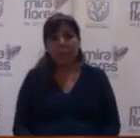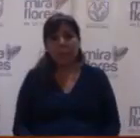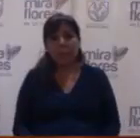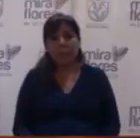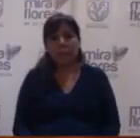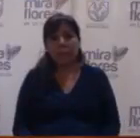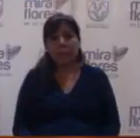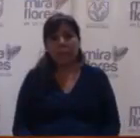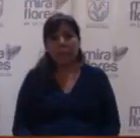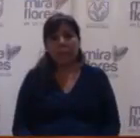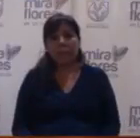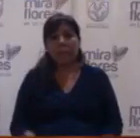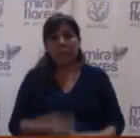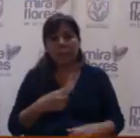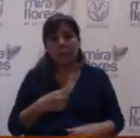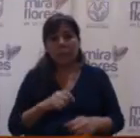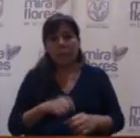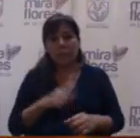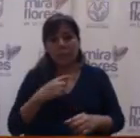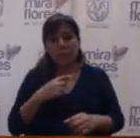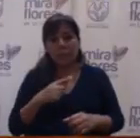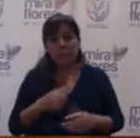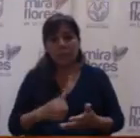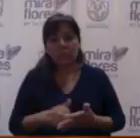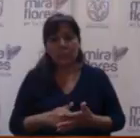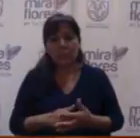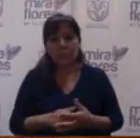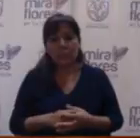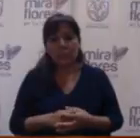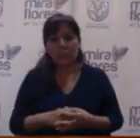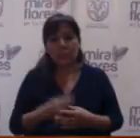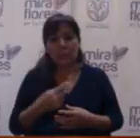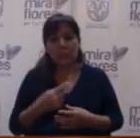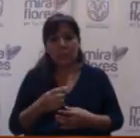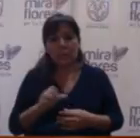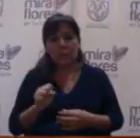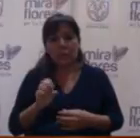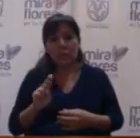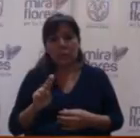La aprobación de la solicitud de información formulada por el regidor Alfredo Sousa Locio.